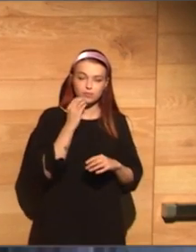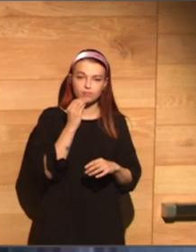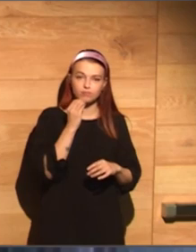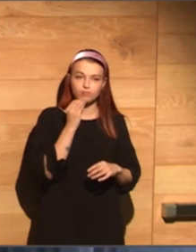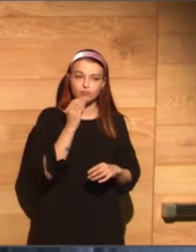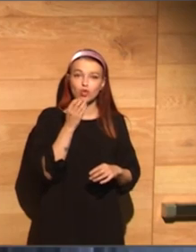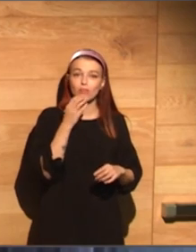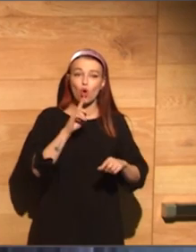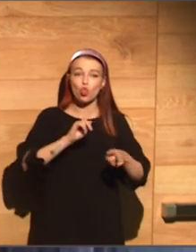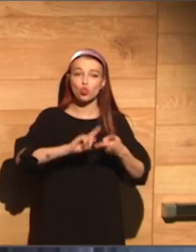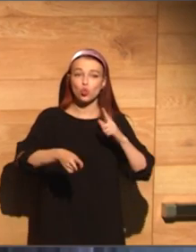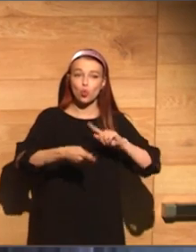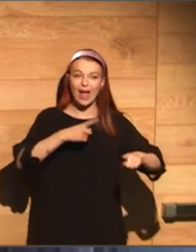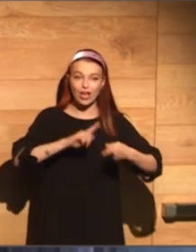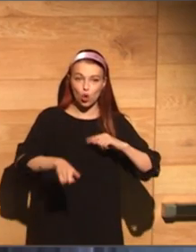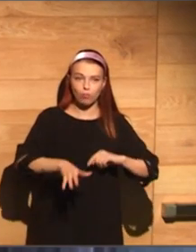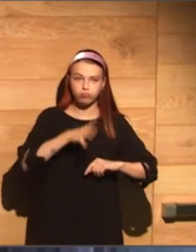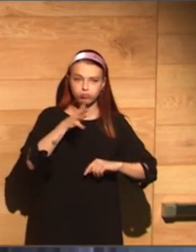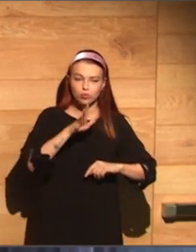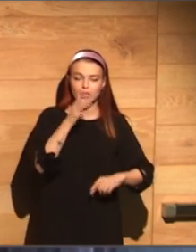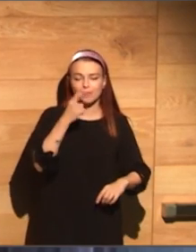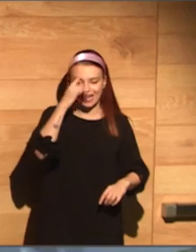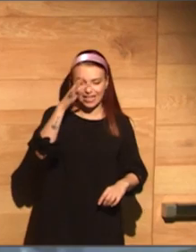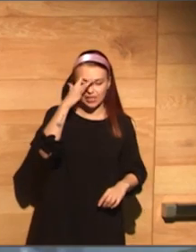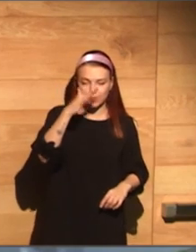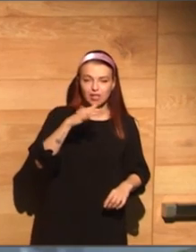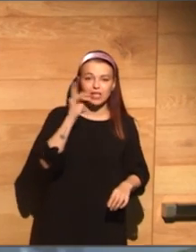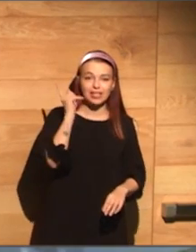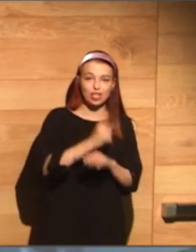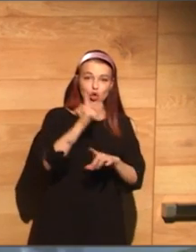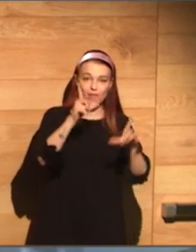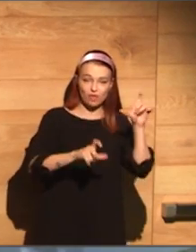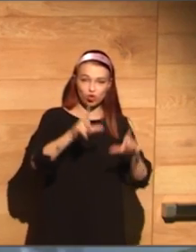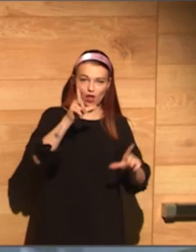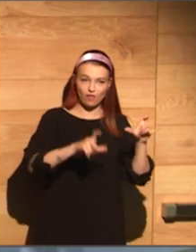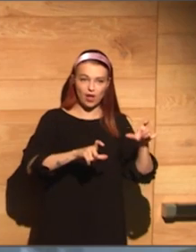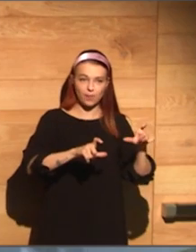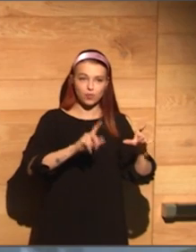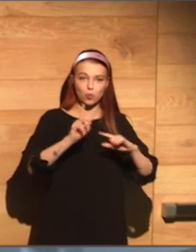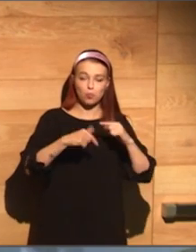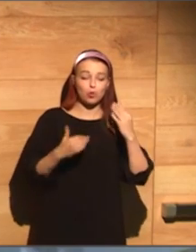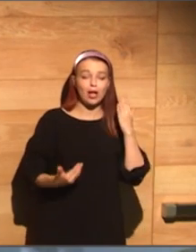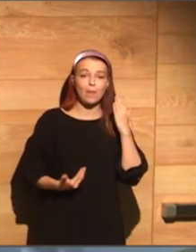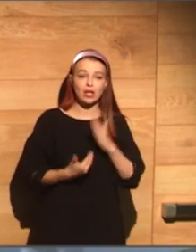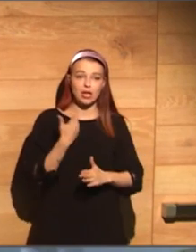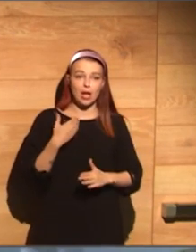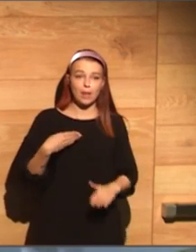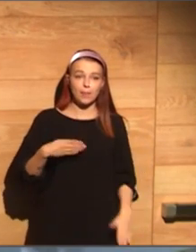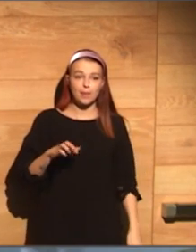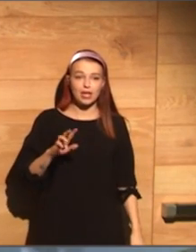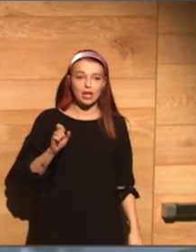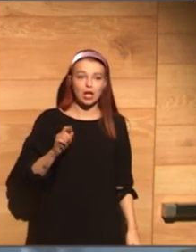asombroso. Imaginaos a Carlos Suárez, el director de fotografía, viendo cómo llegaba por la mañana muchas veces